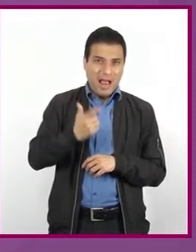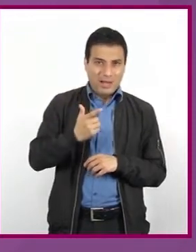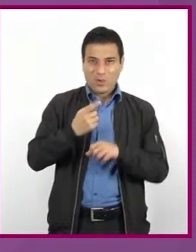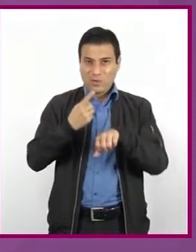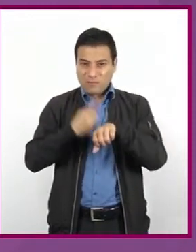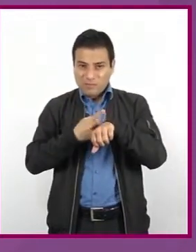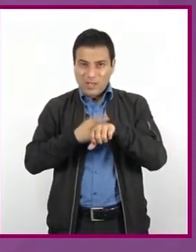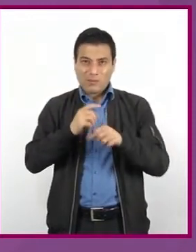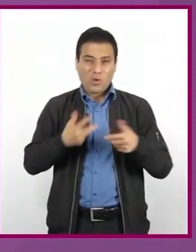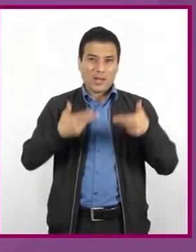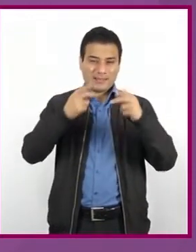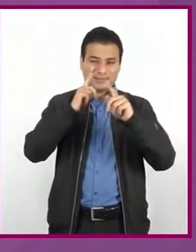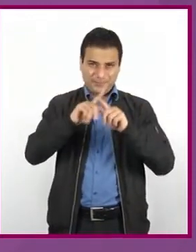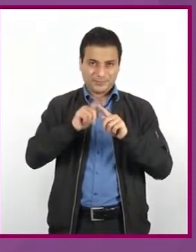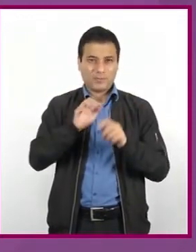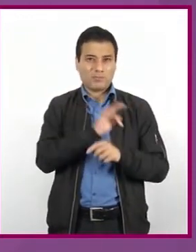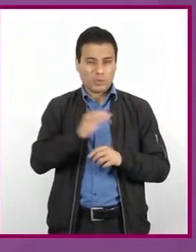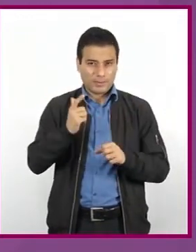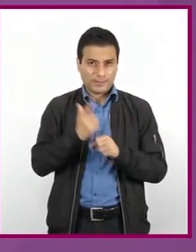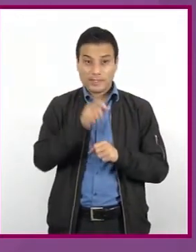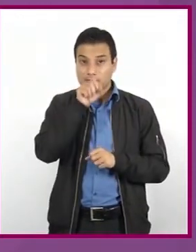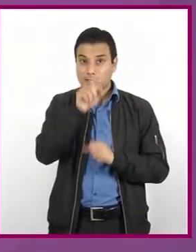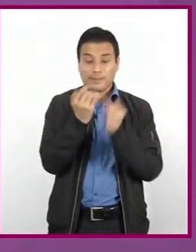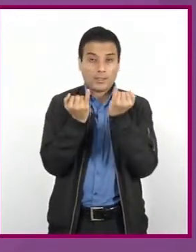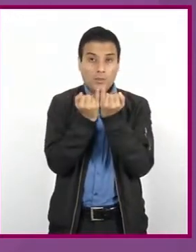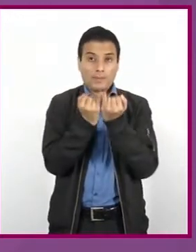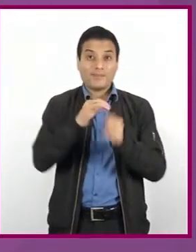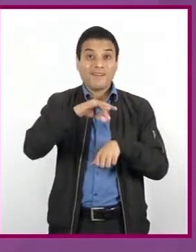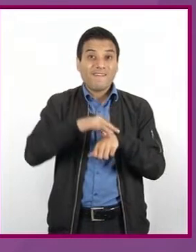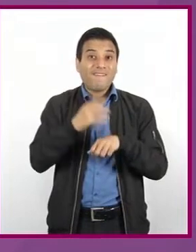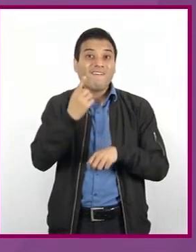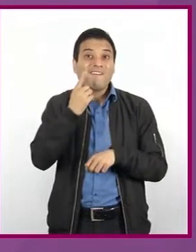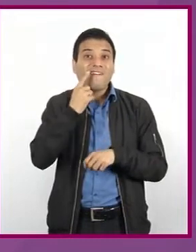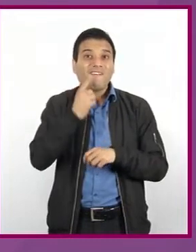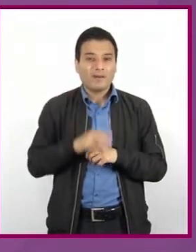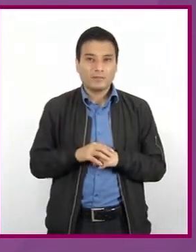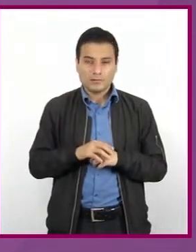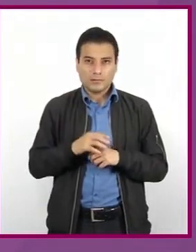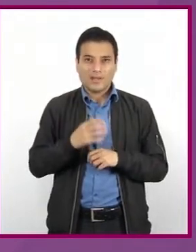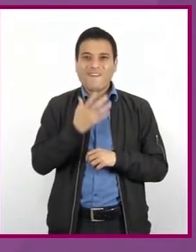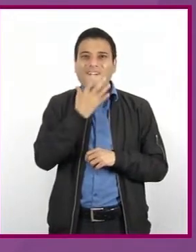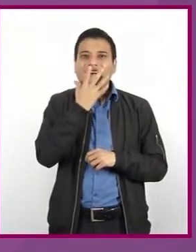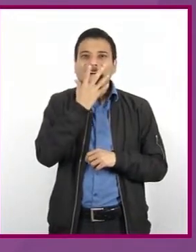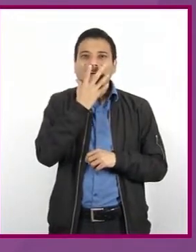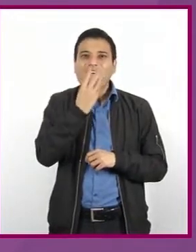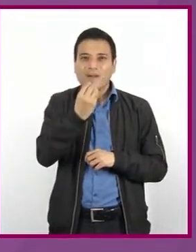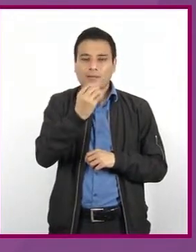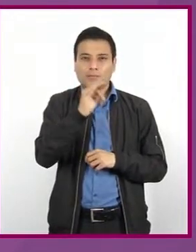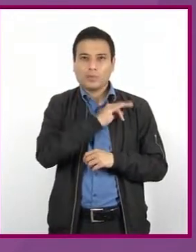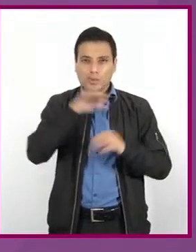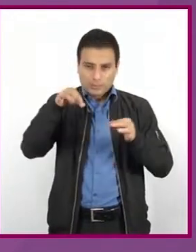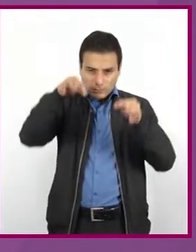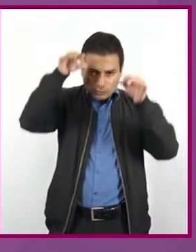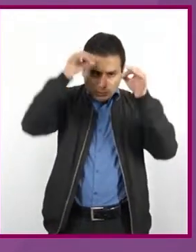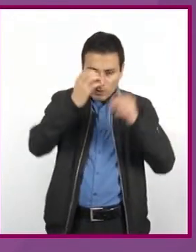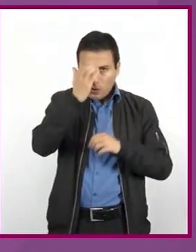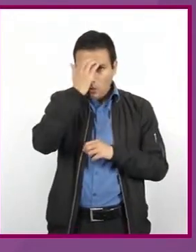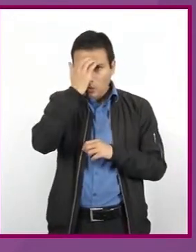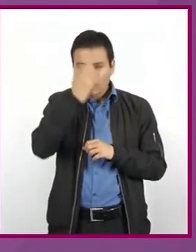malignas. En la radiología dental se emplean para obtener imágenes del interior de los dientes y sus raíces, así